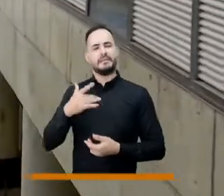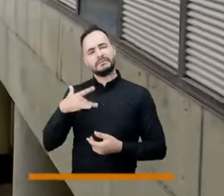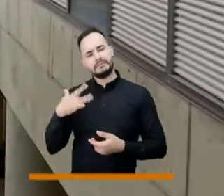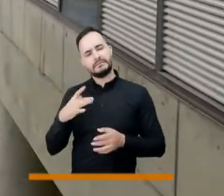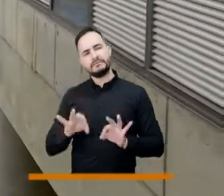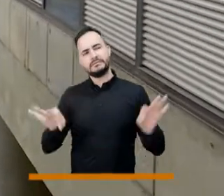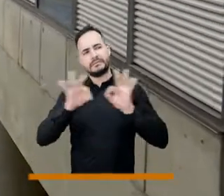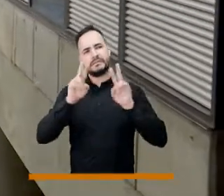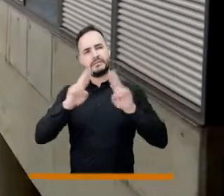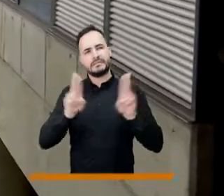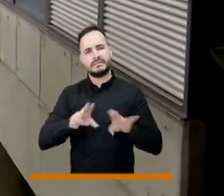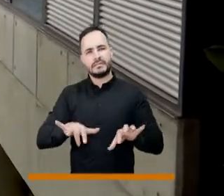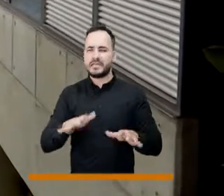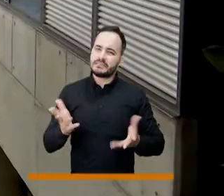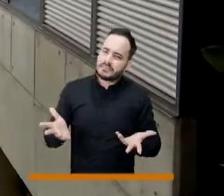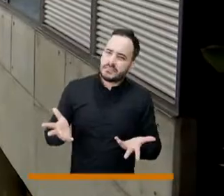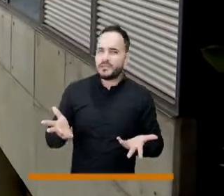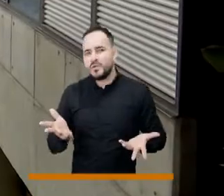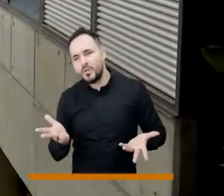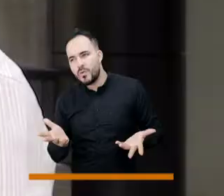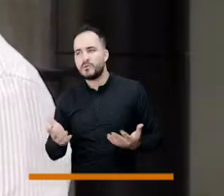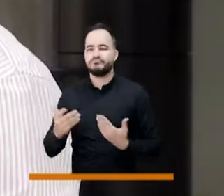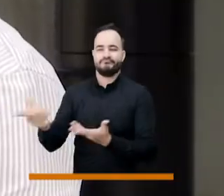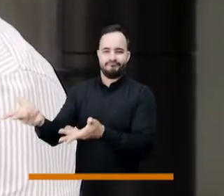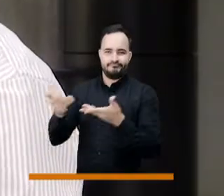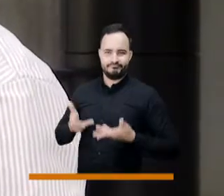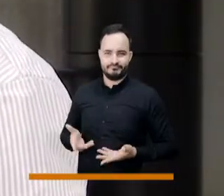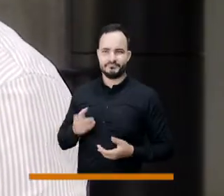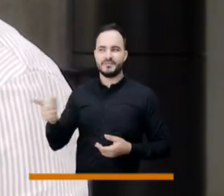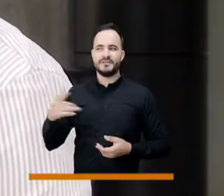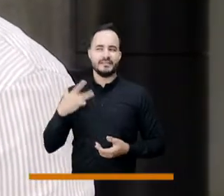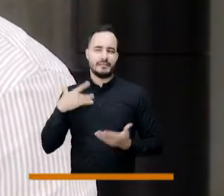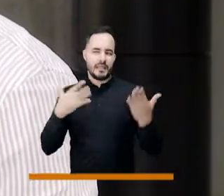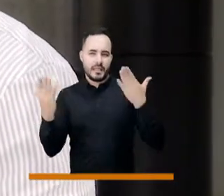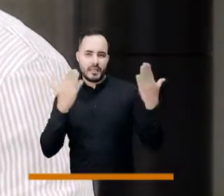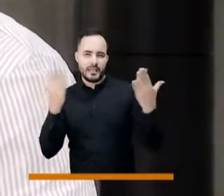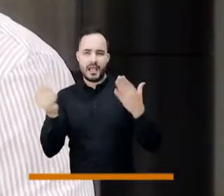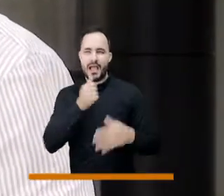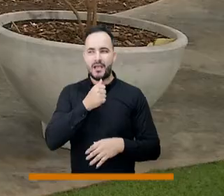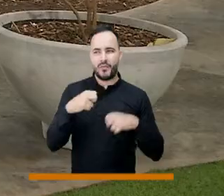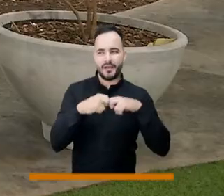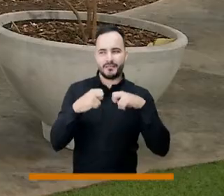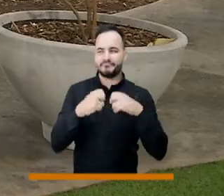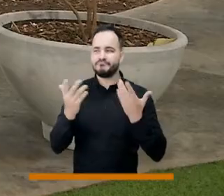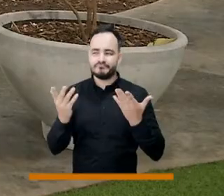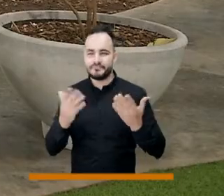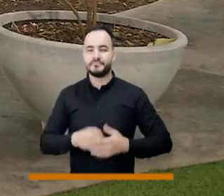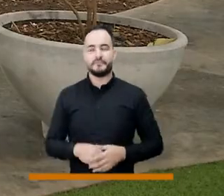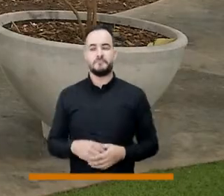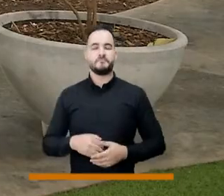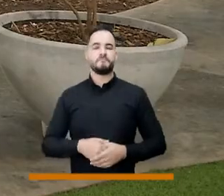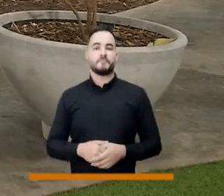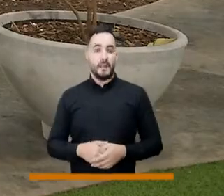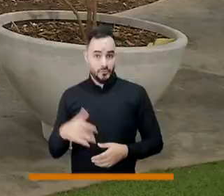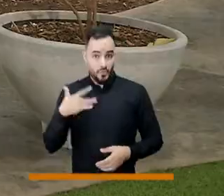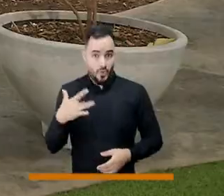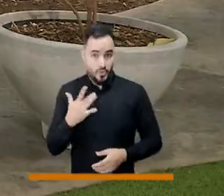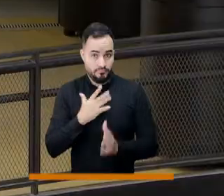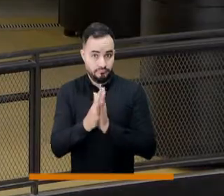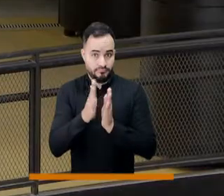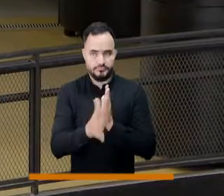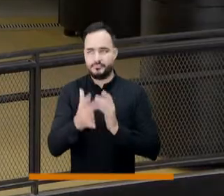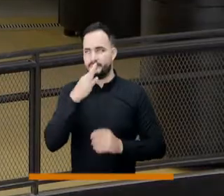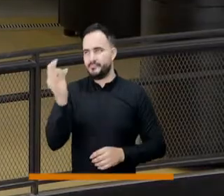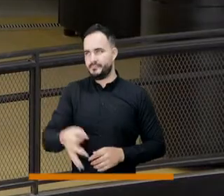hablando con la gente, de frente a la gente. Hoy hablamos de la importancia de del servicio de Internet comparado con los otros servicios